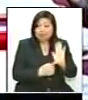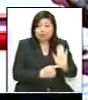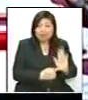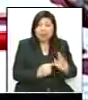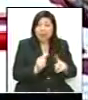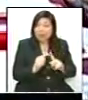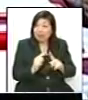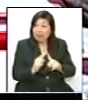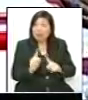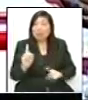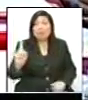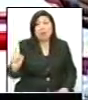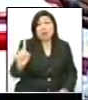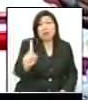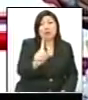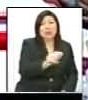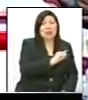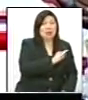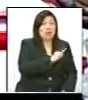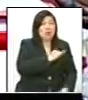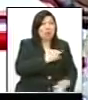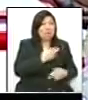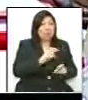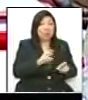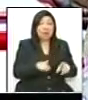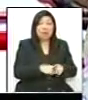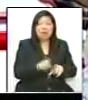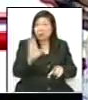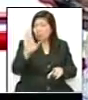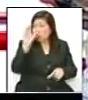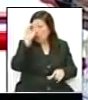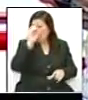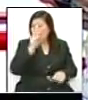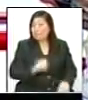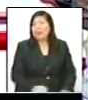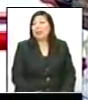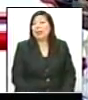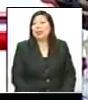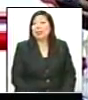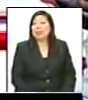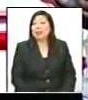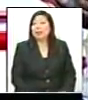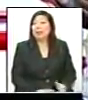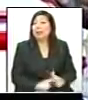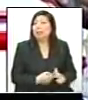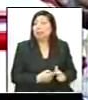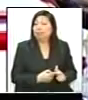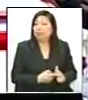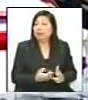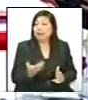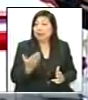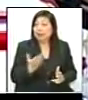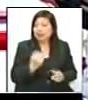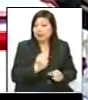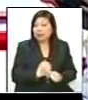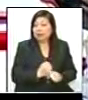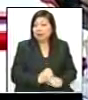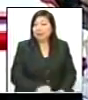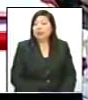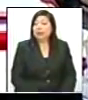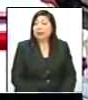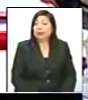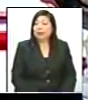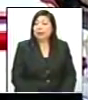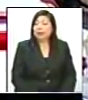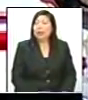los diferentes representantes de instituciones públicas para poder recibir también las opiniones. Estamos empezando recién el trabajo. Por lo tanto,